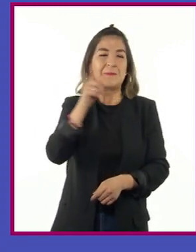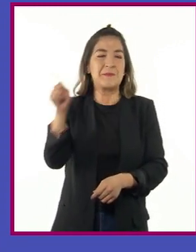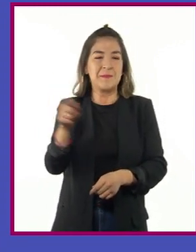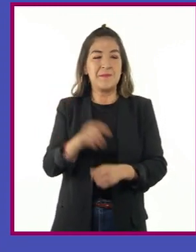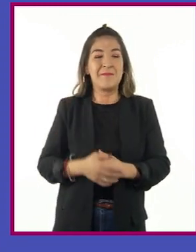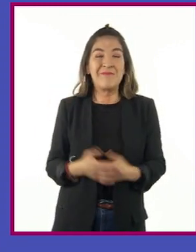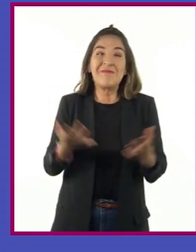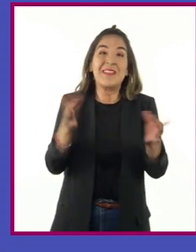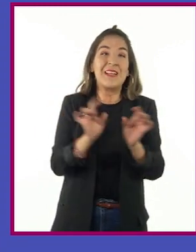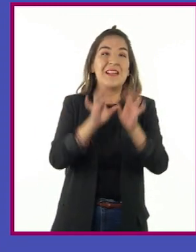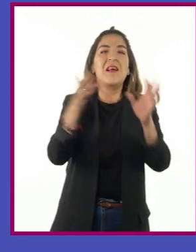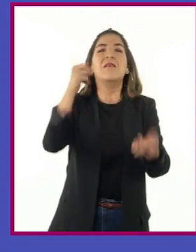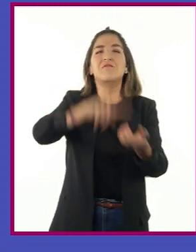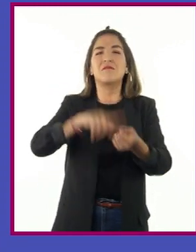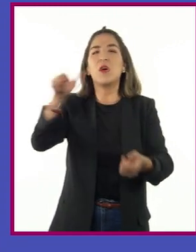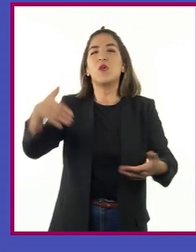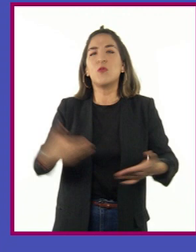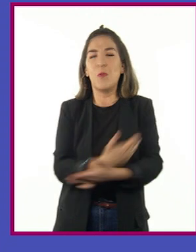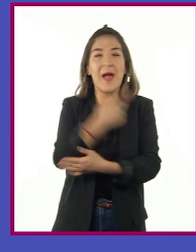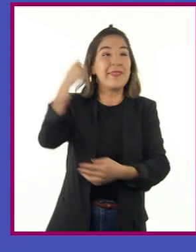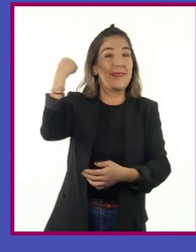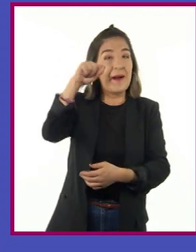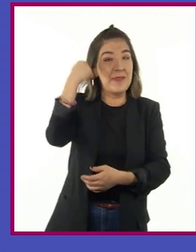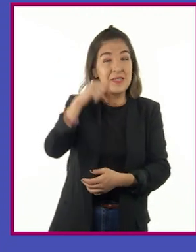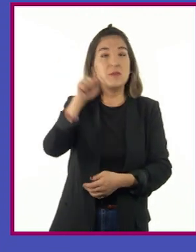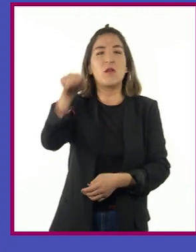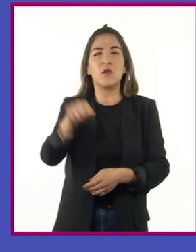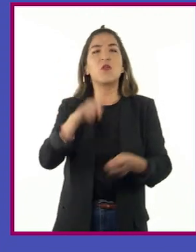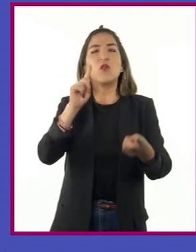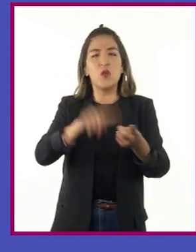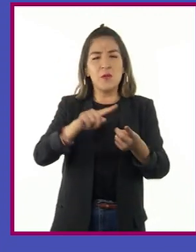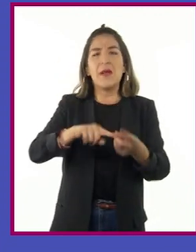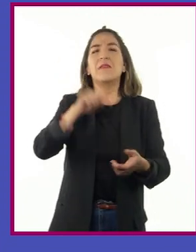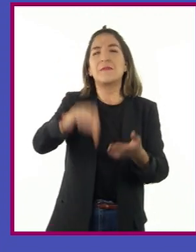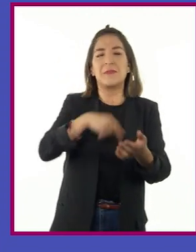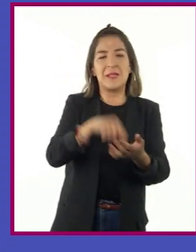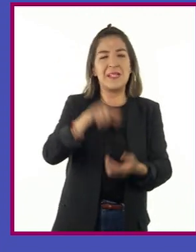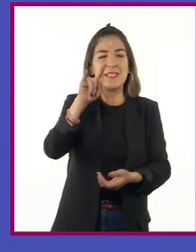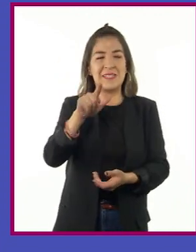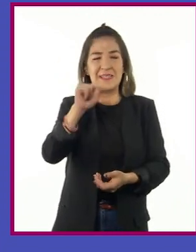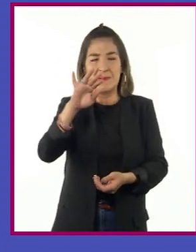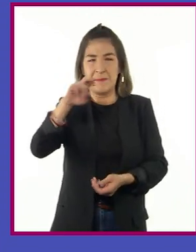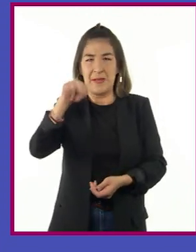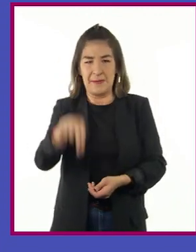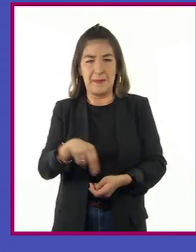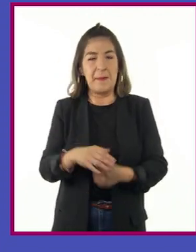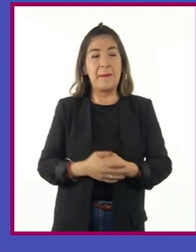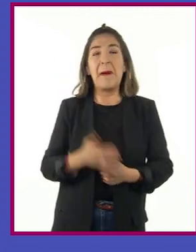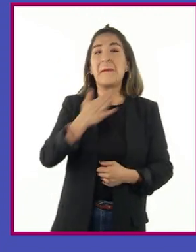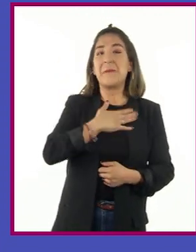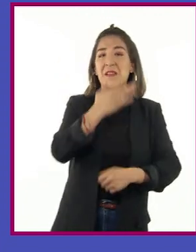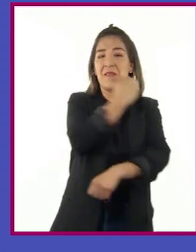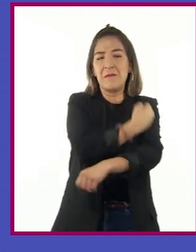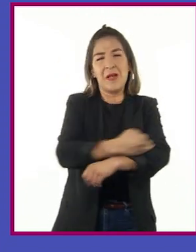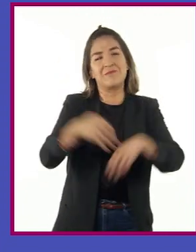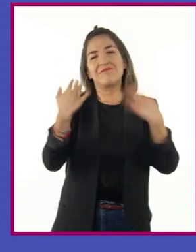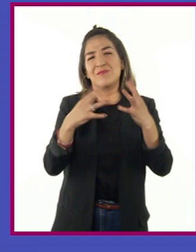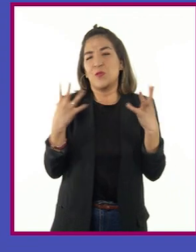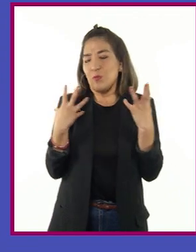mero accidente en una población tabasqueña, pero se crió en Líbano. La mía fue una familia muy